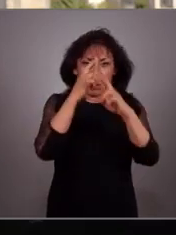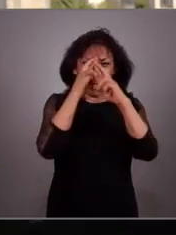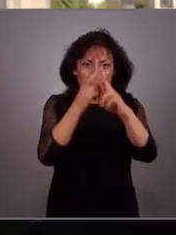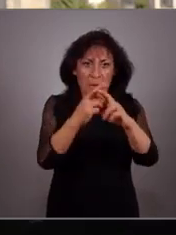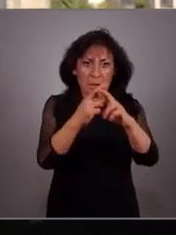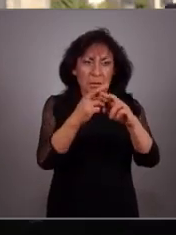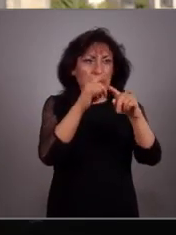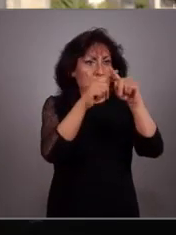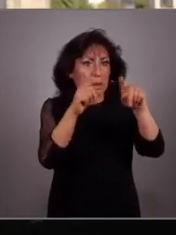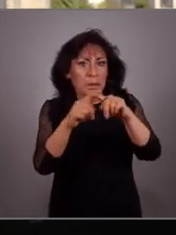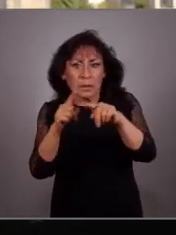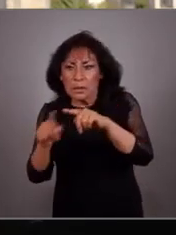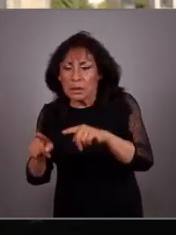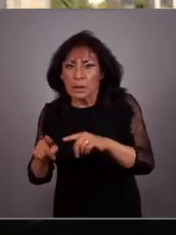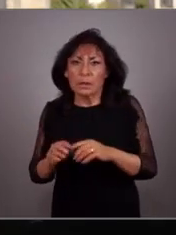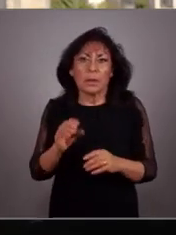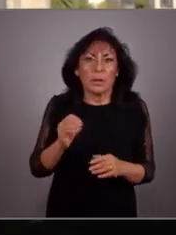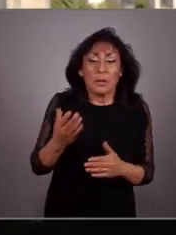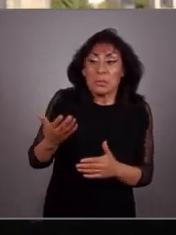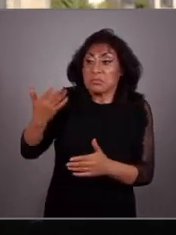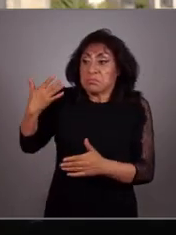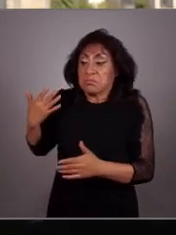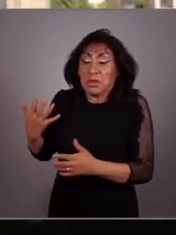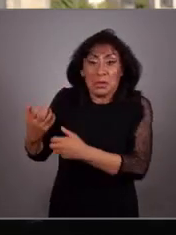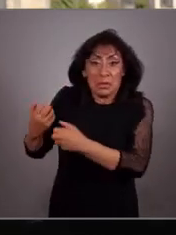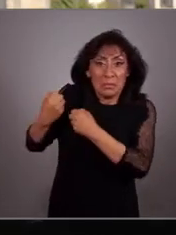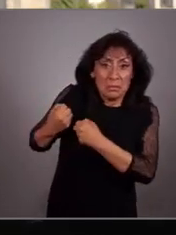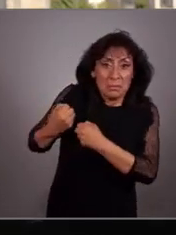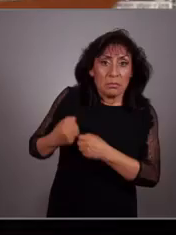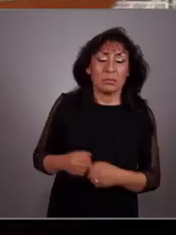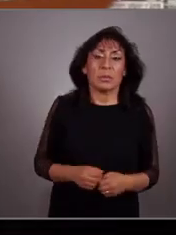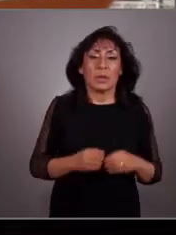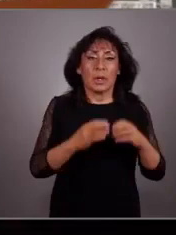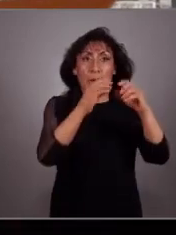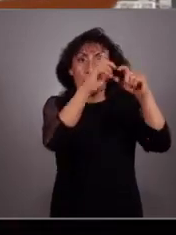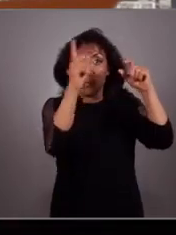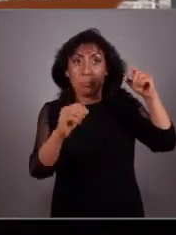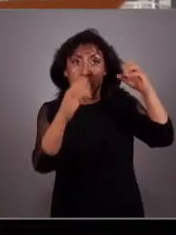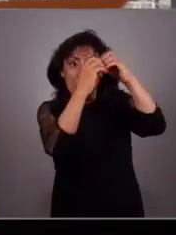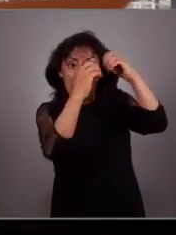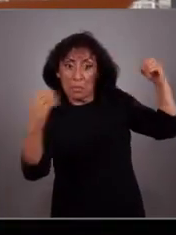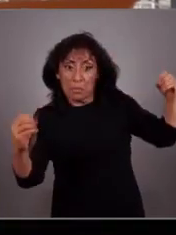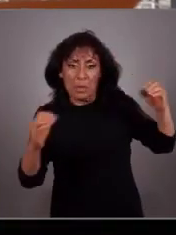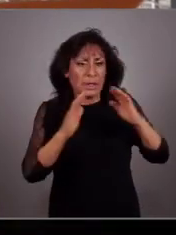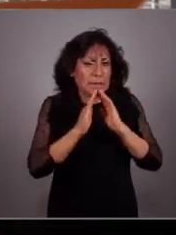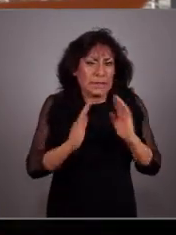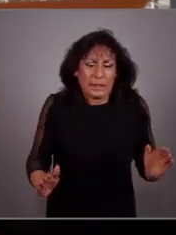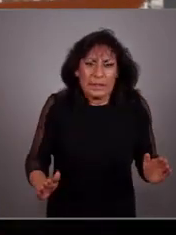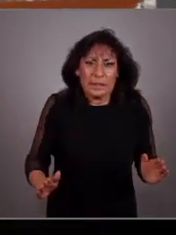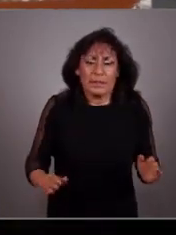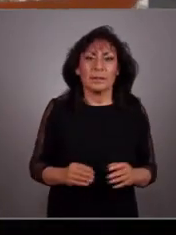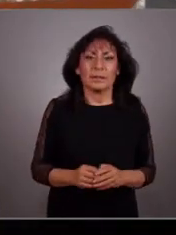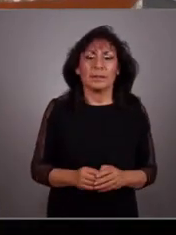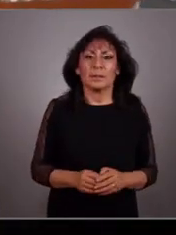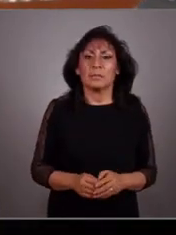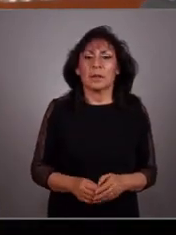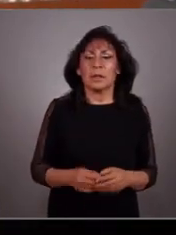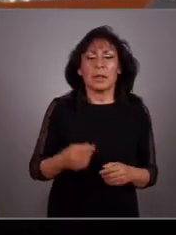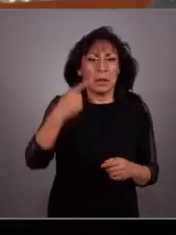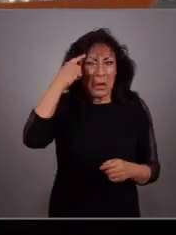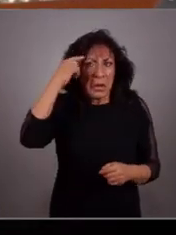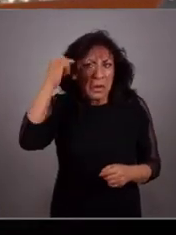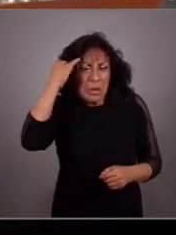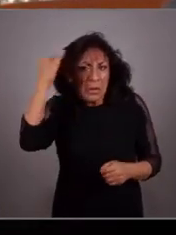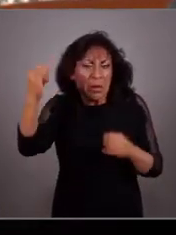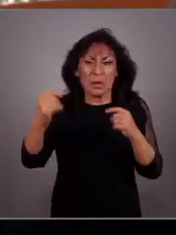México será con respeto y pluralidad, o seguirá condenado al pasado. Basta ya de polarizar al país. Tenemos